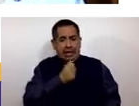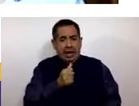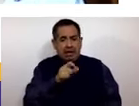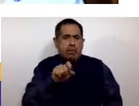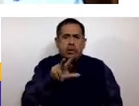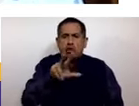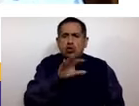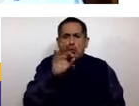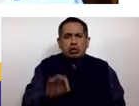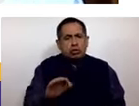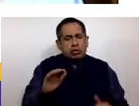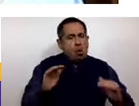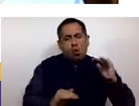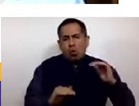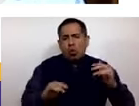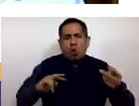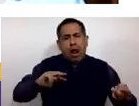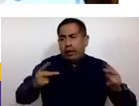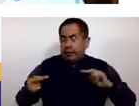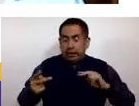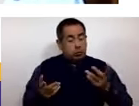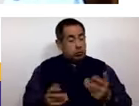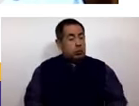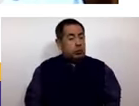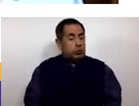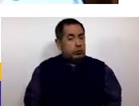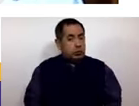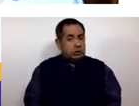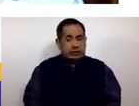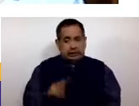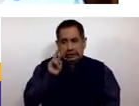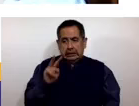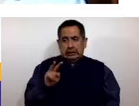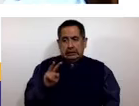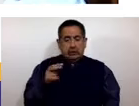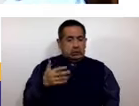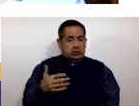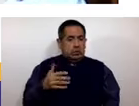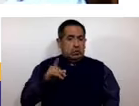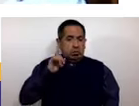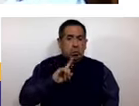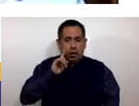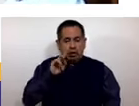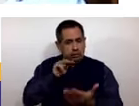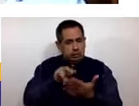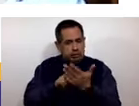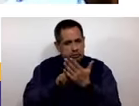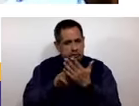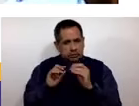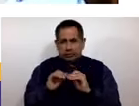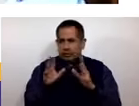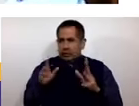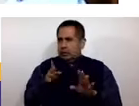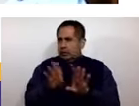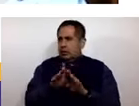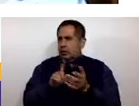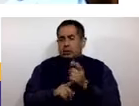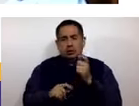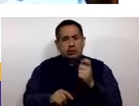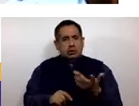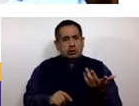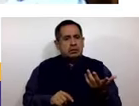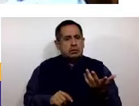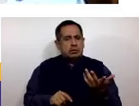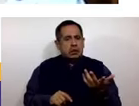la estadística que decía que refleja y que como mujer te revela qué es lo que